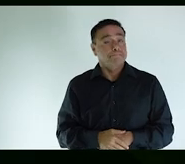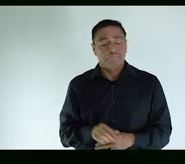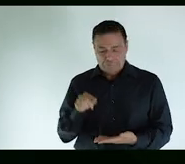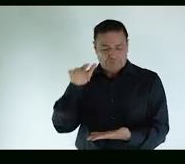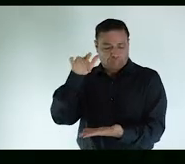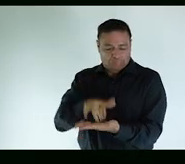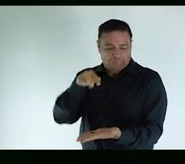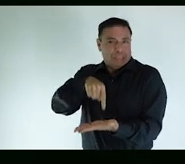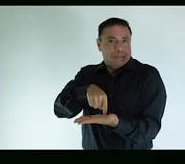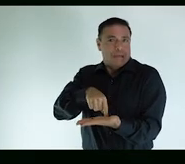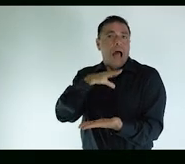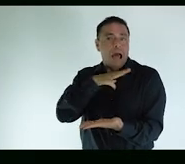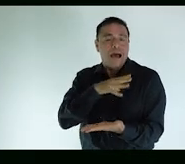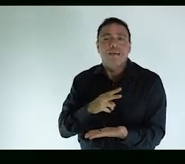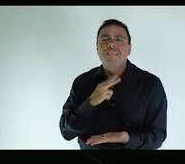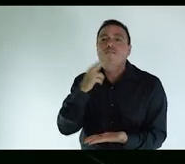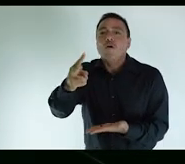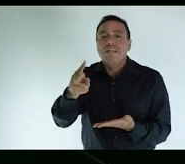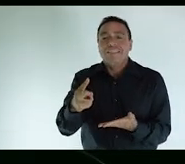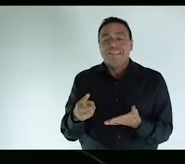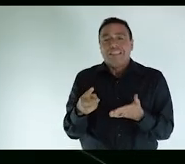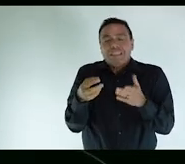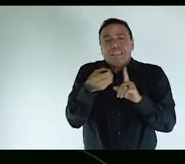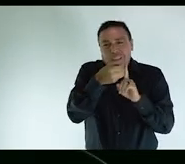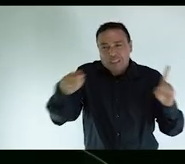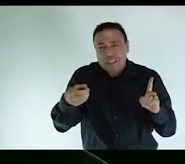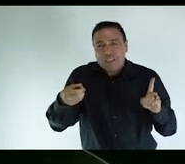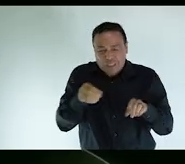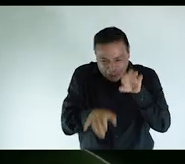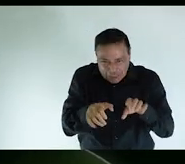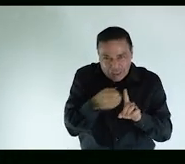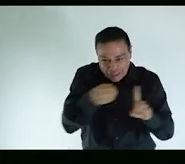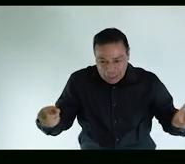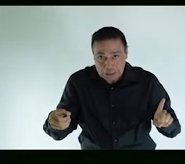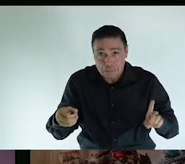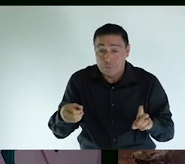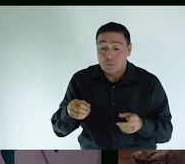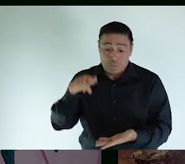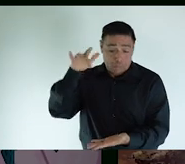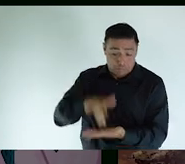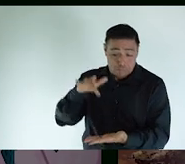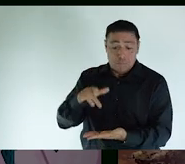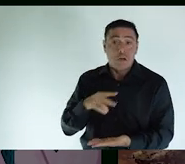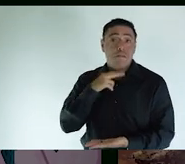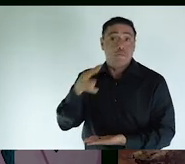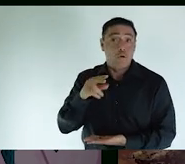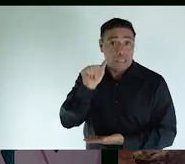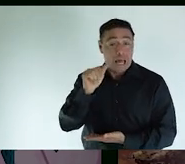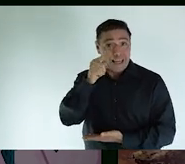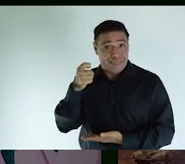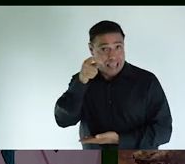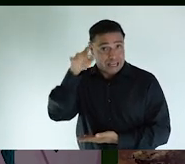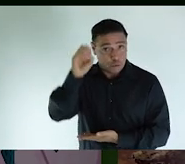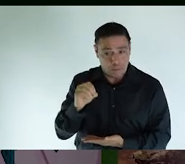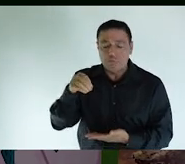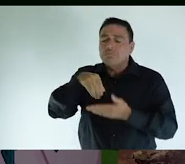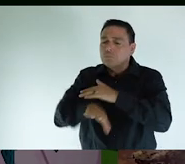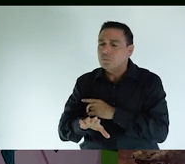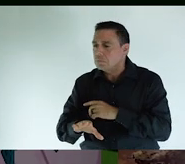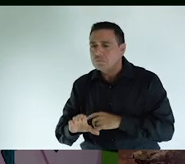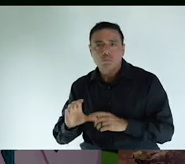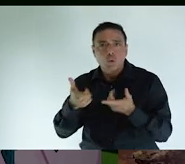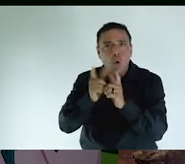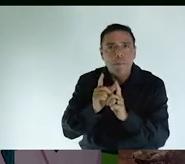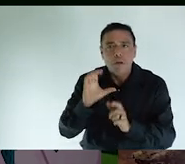Voz a texto. Esta opción está disponible tanto en tu consola como en algunos juegos. Cuando activas la función voz a texto en tu Xbox,